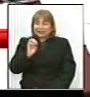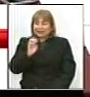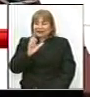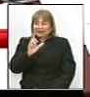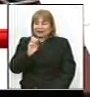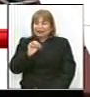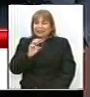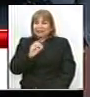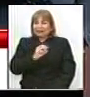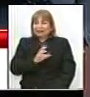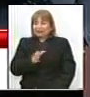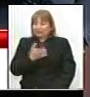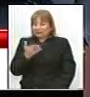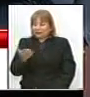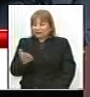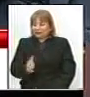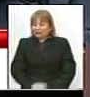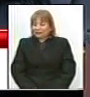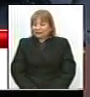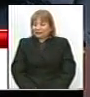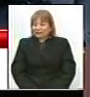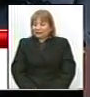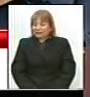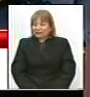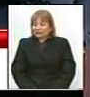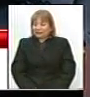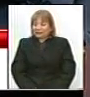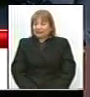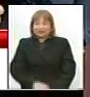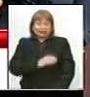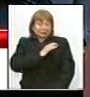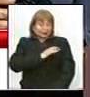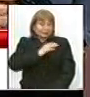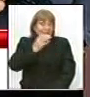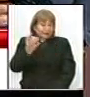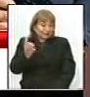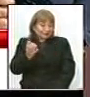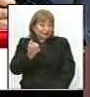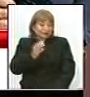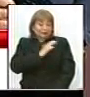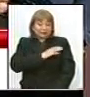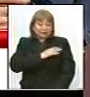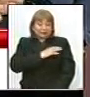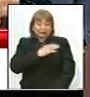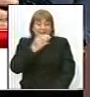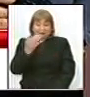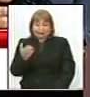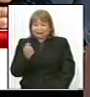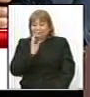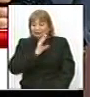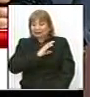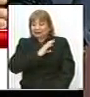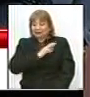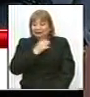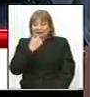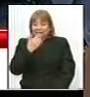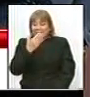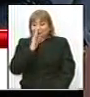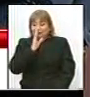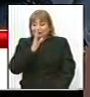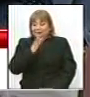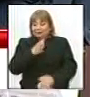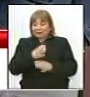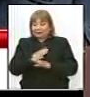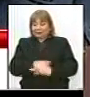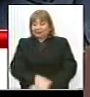estoy hablando estoy hablando de su comportamiento el fiscal de la nación señor congresista es lo que estoy hablando dirige ahorita mejor